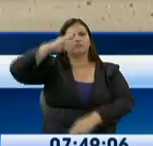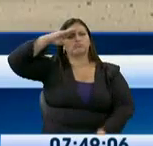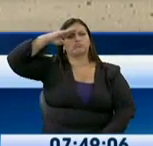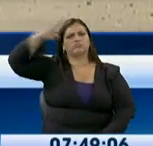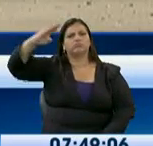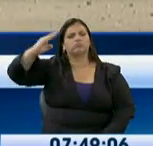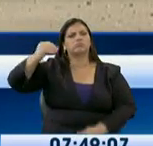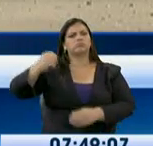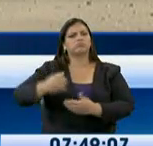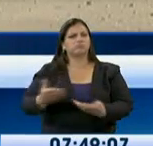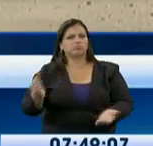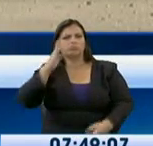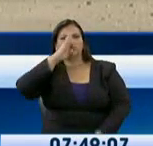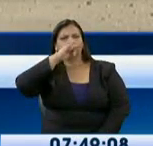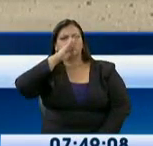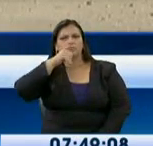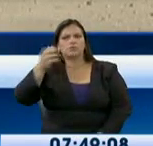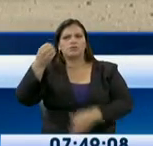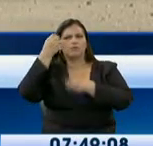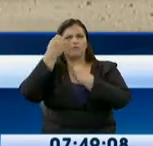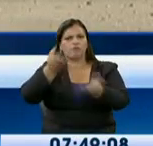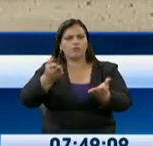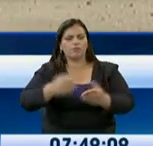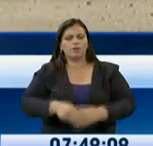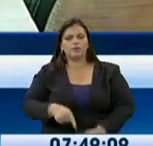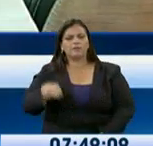controla porque es interestatal.